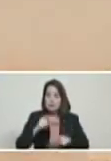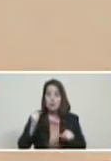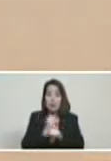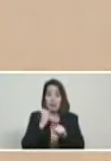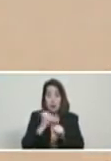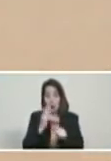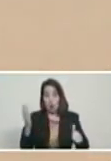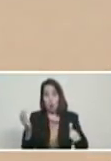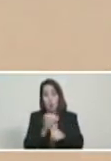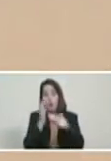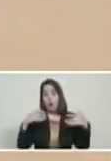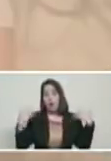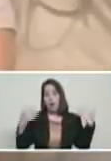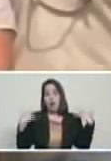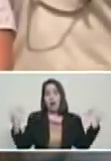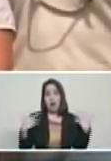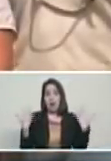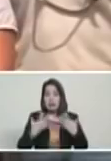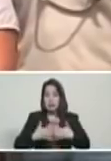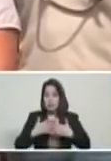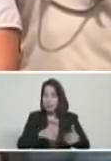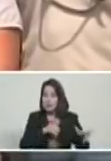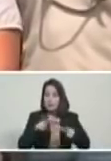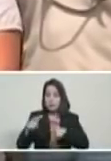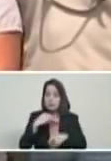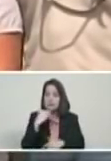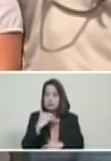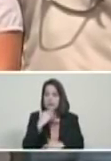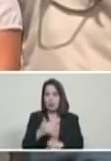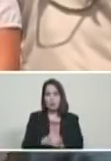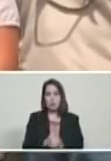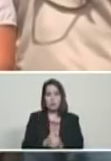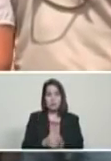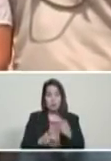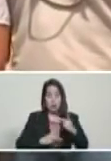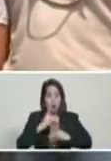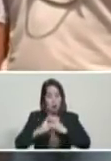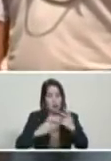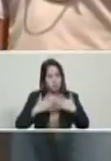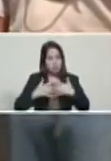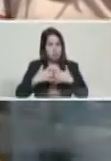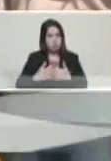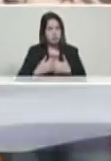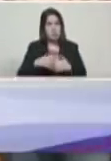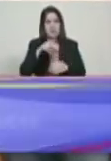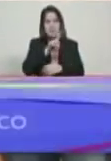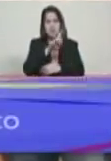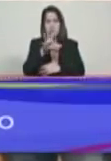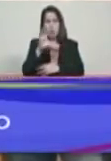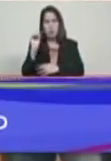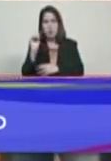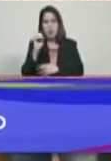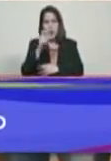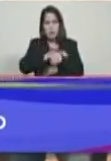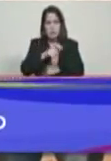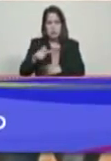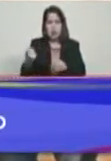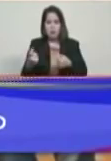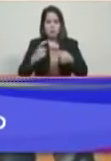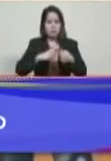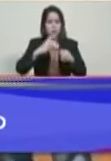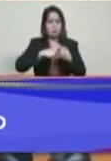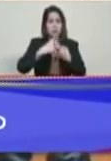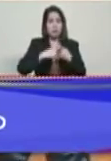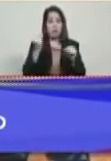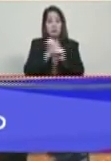logro. Esto es una planta que genera empleos directos, de 150 empleos directos y más de 400